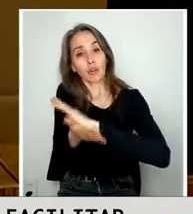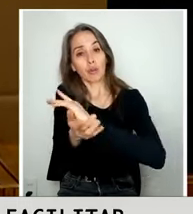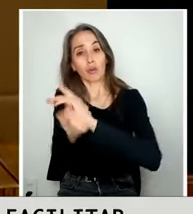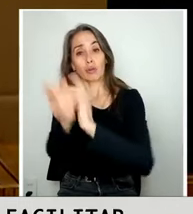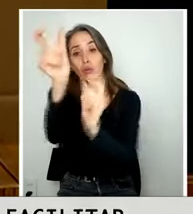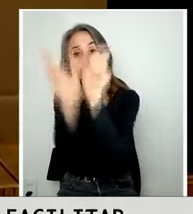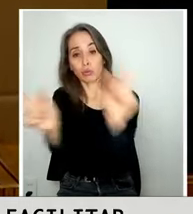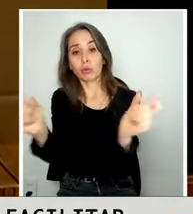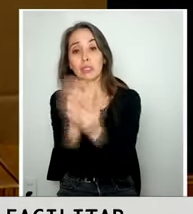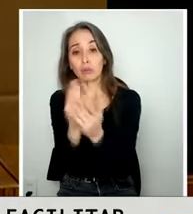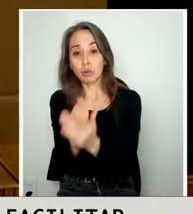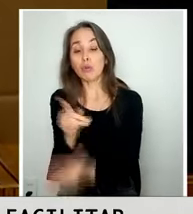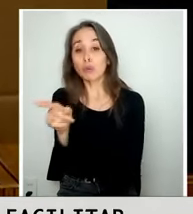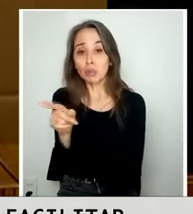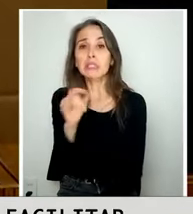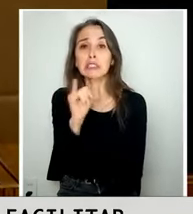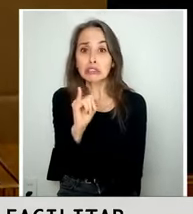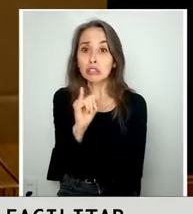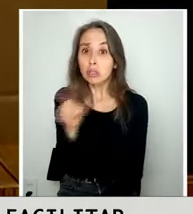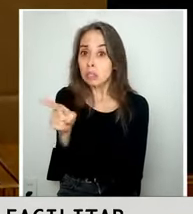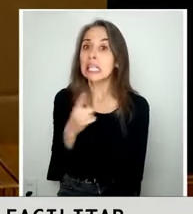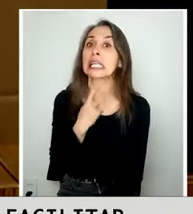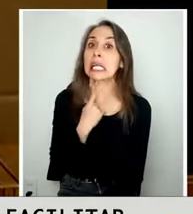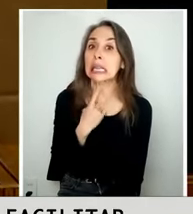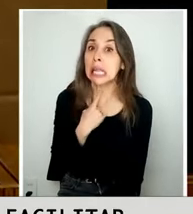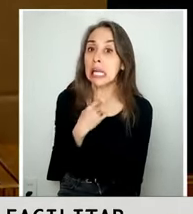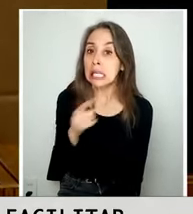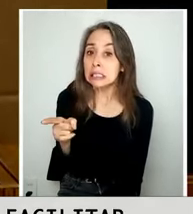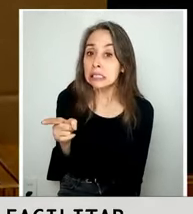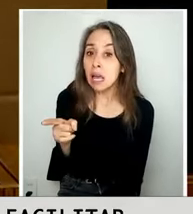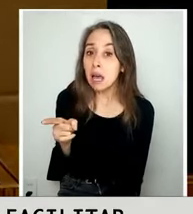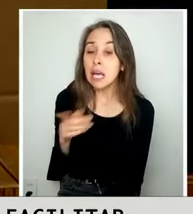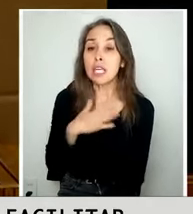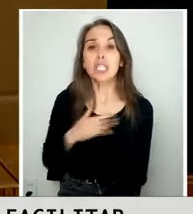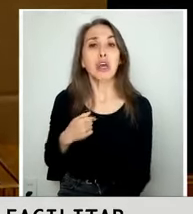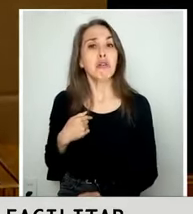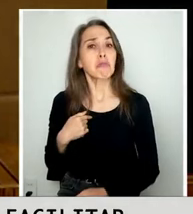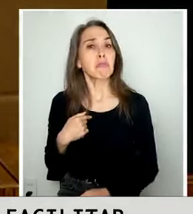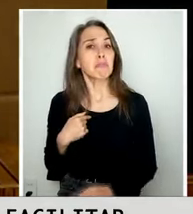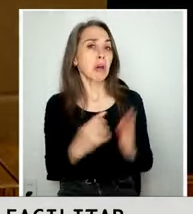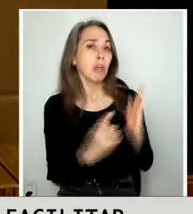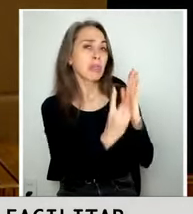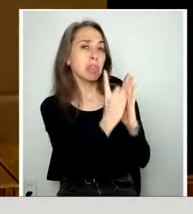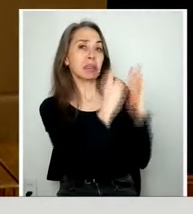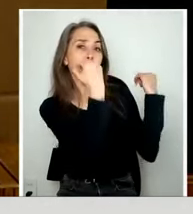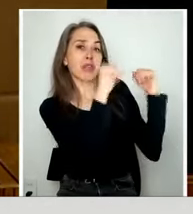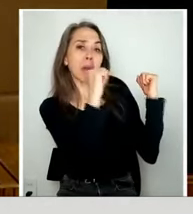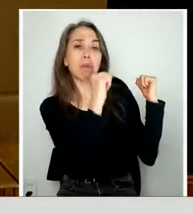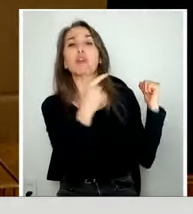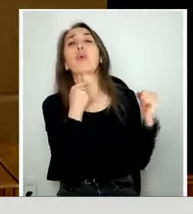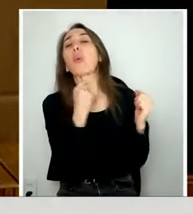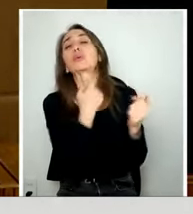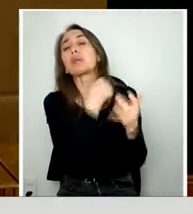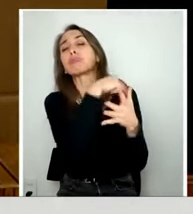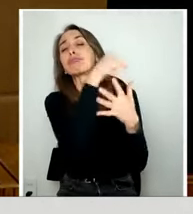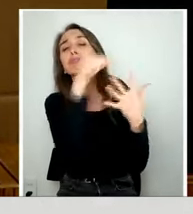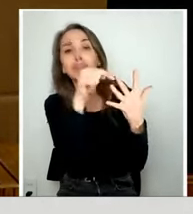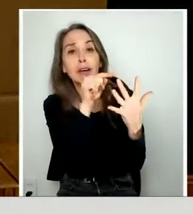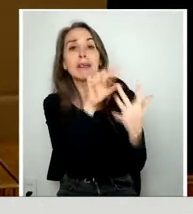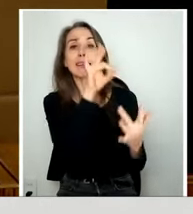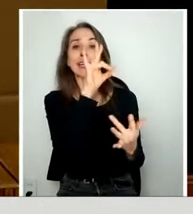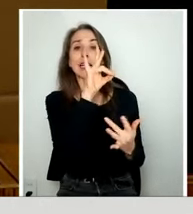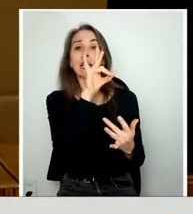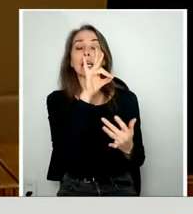el interés de desarrollarse en algún deporte en particular y contribuir a tener una mejor